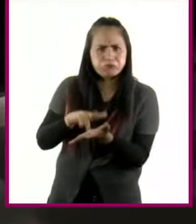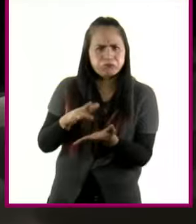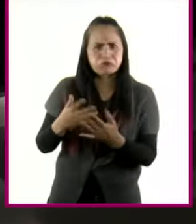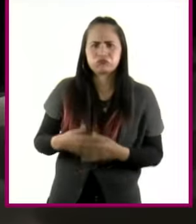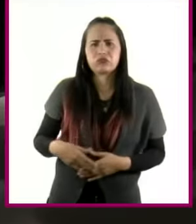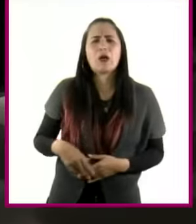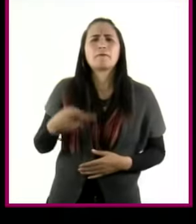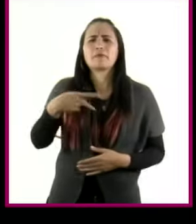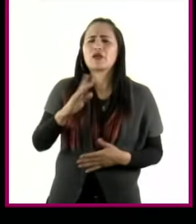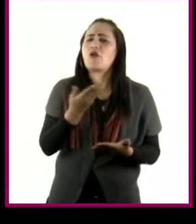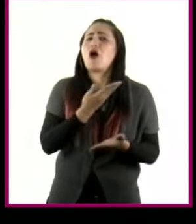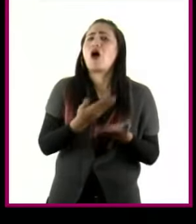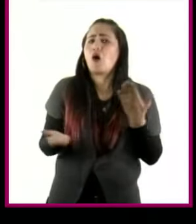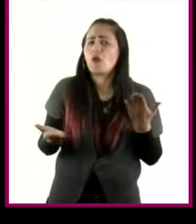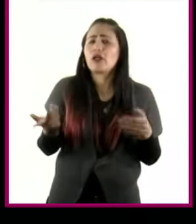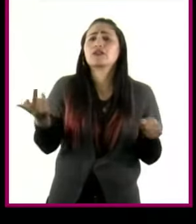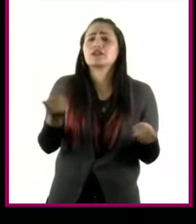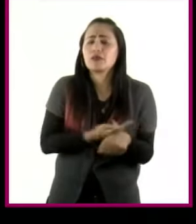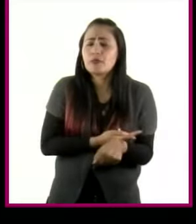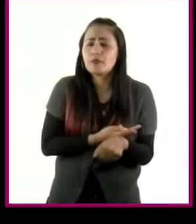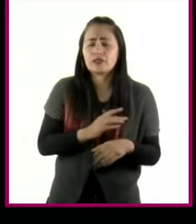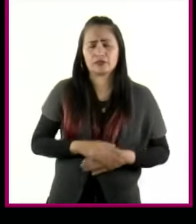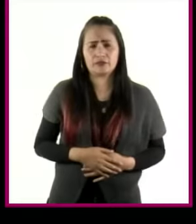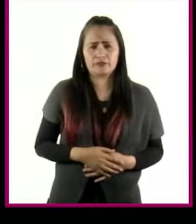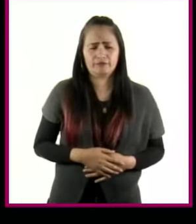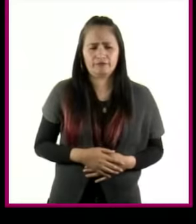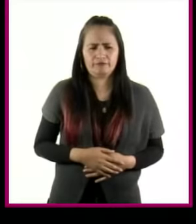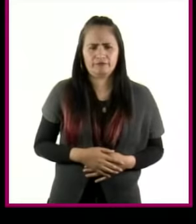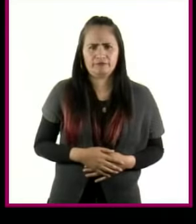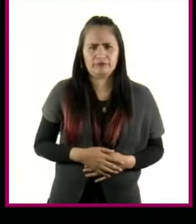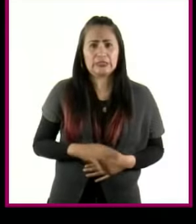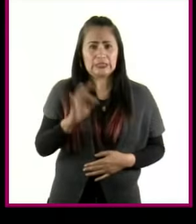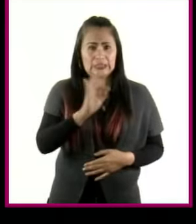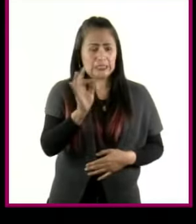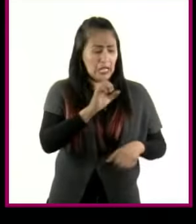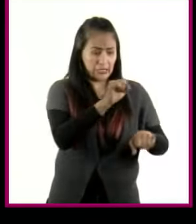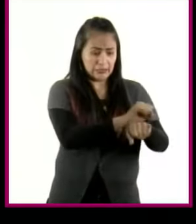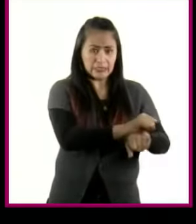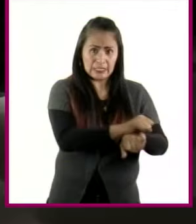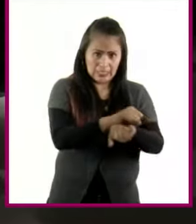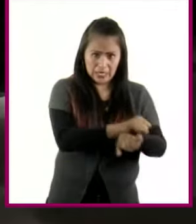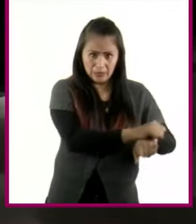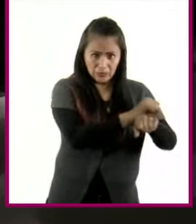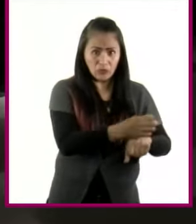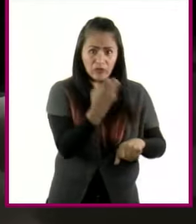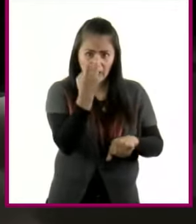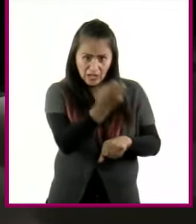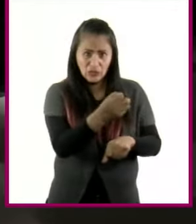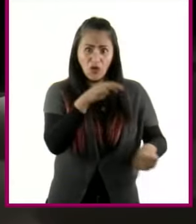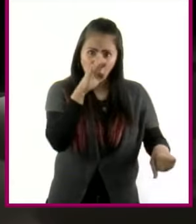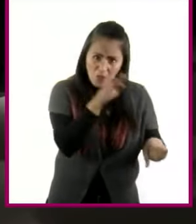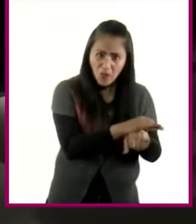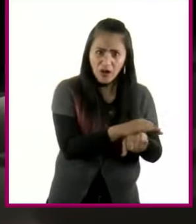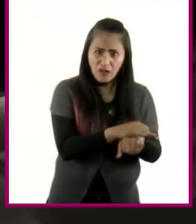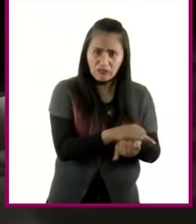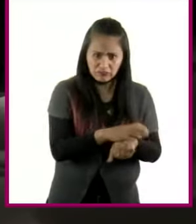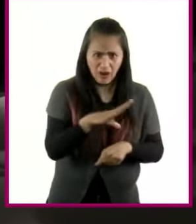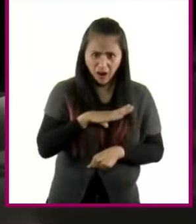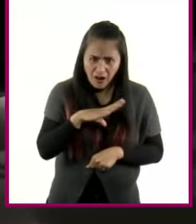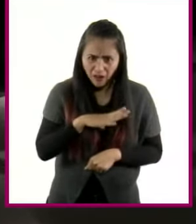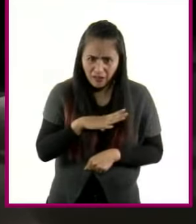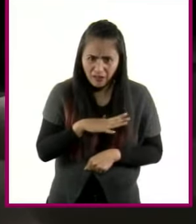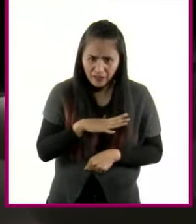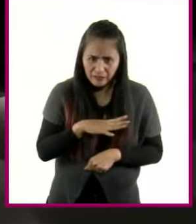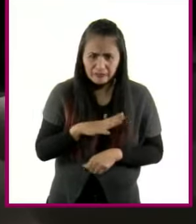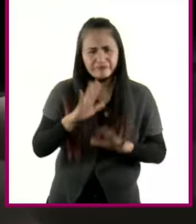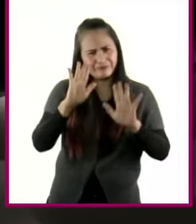nuestros días? ¿Habrá aún quien defienda la esclavitud? Hoy veremos cómo estas